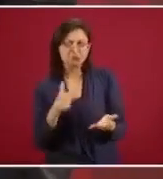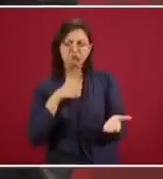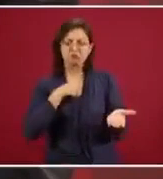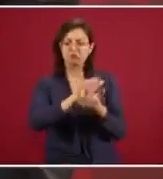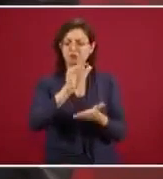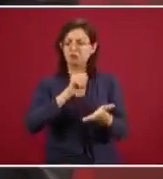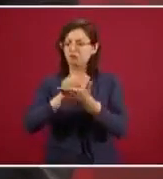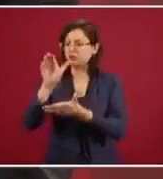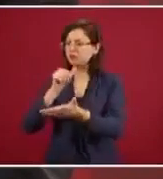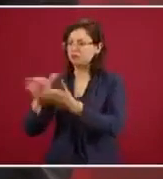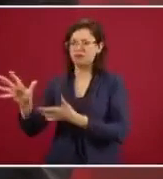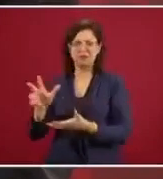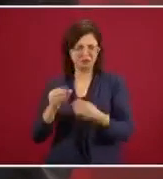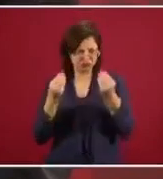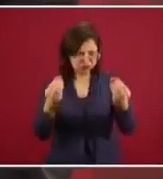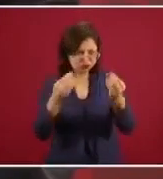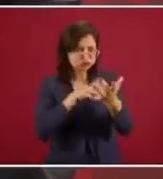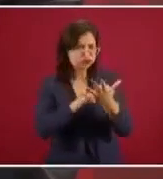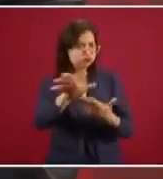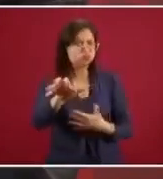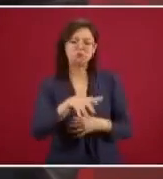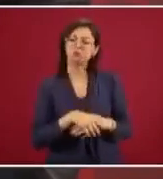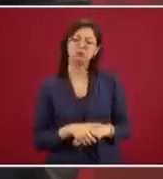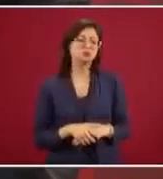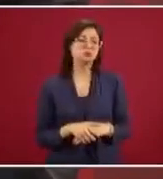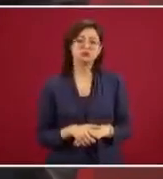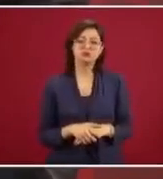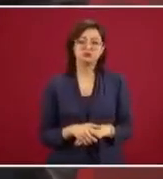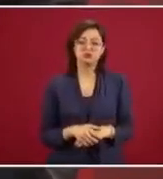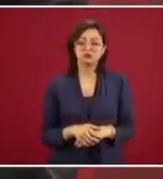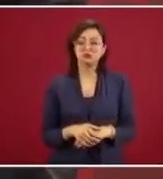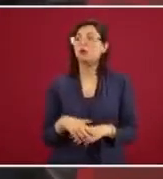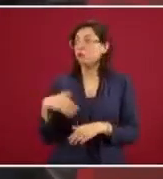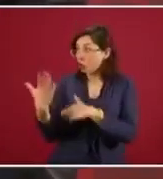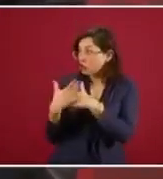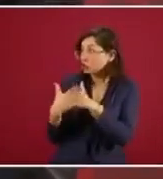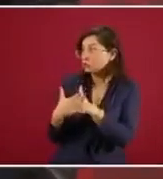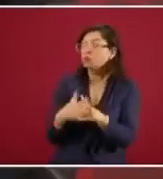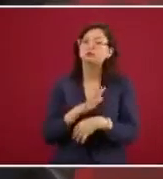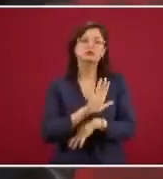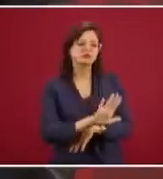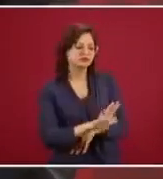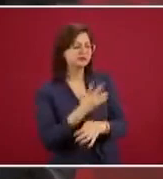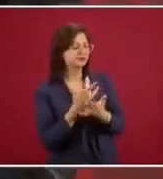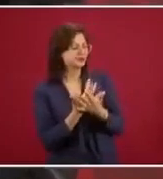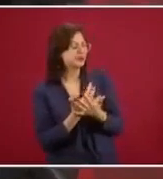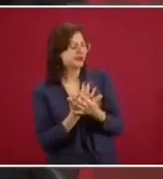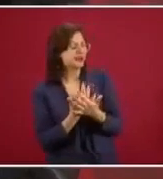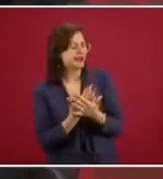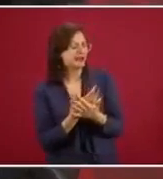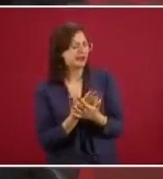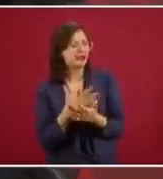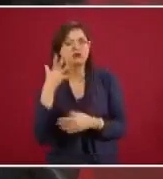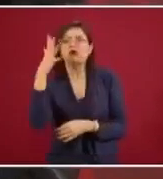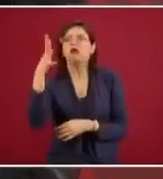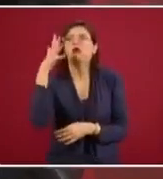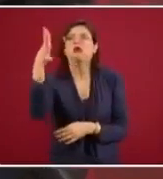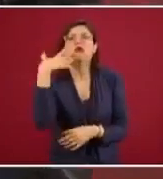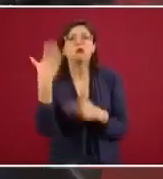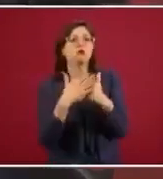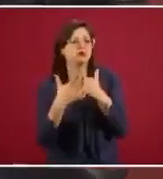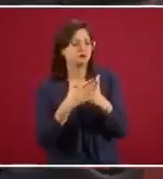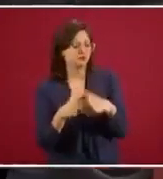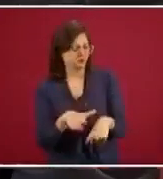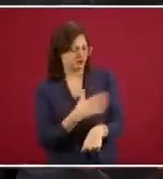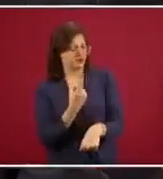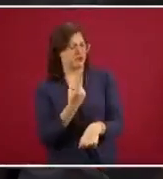despidos masivos. Pero se prevén, presidente. Sí, pero vamos a esperarnos. ¿Por qué nos adelantamos? ¿Por qué